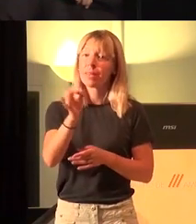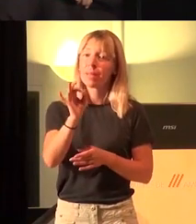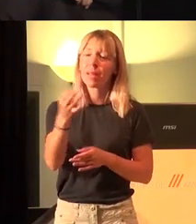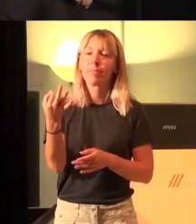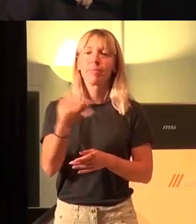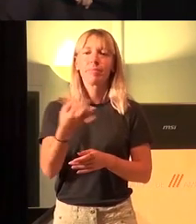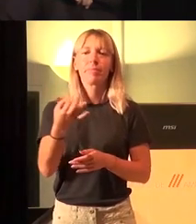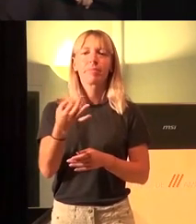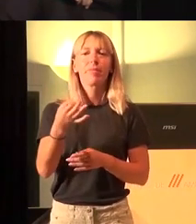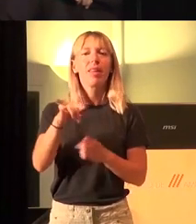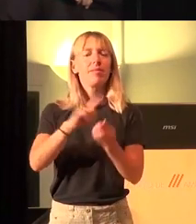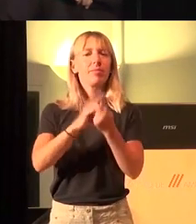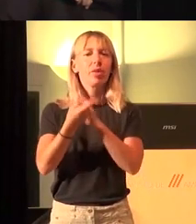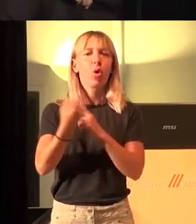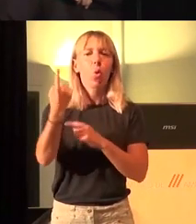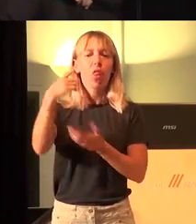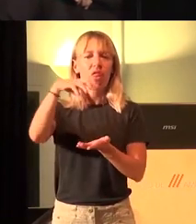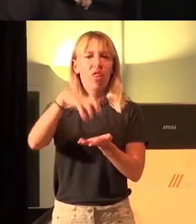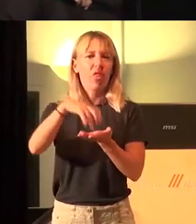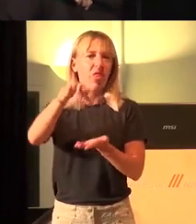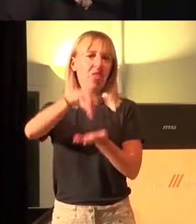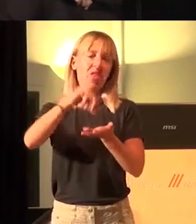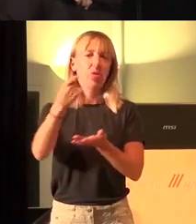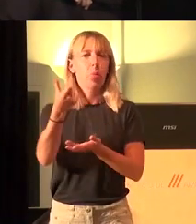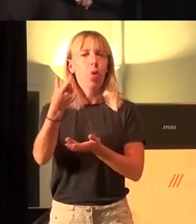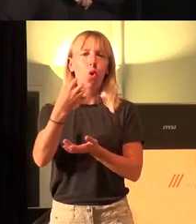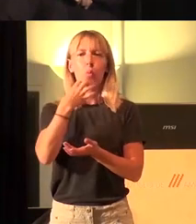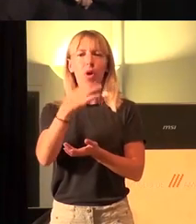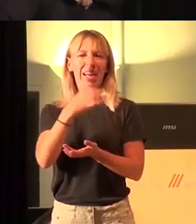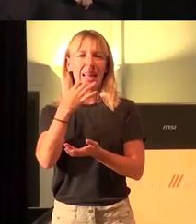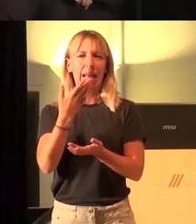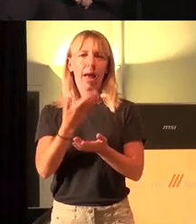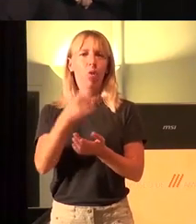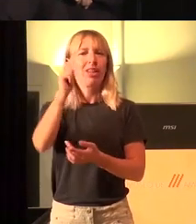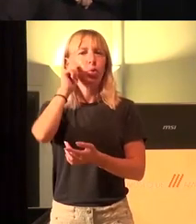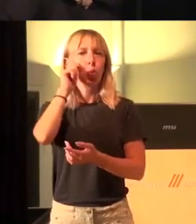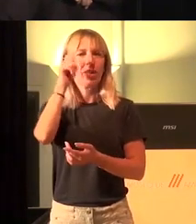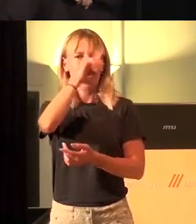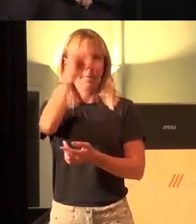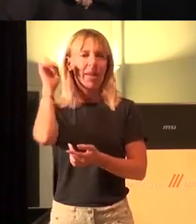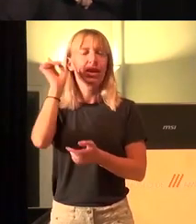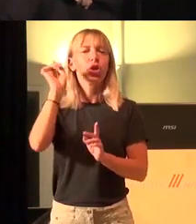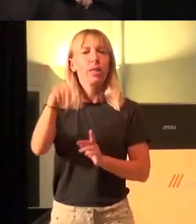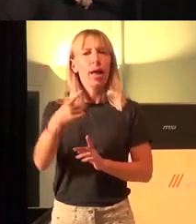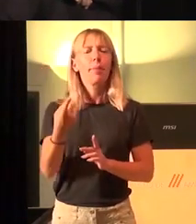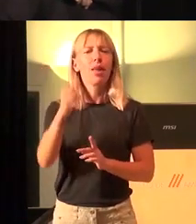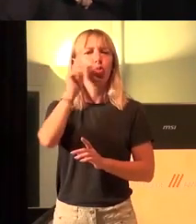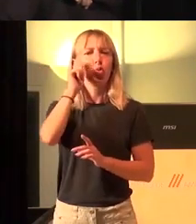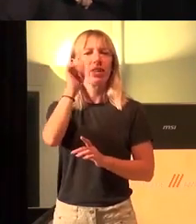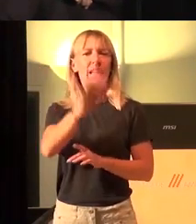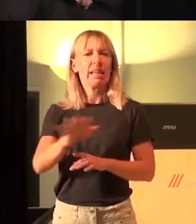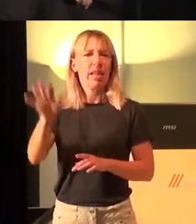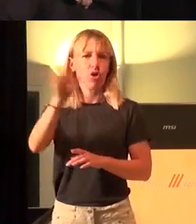que se ha convertido en un centro un poco de reclamo de turista madrileño, pero también de turista